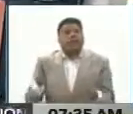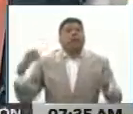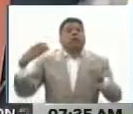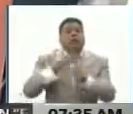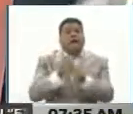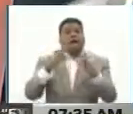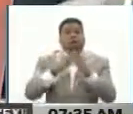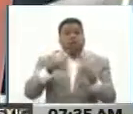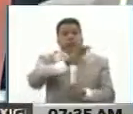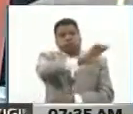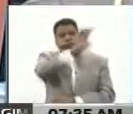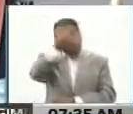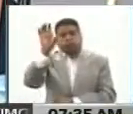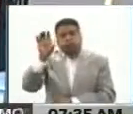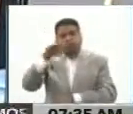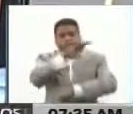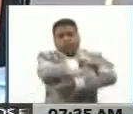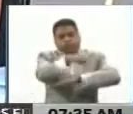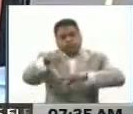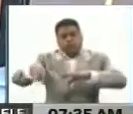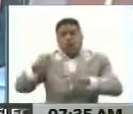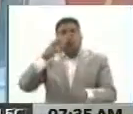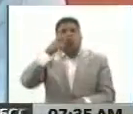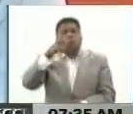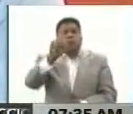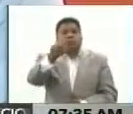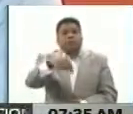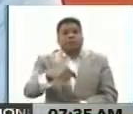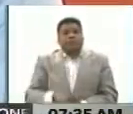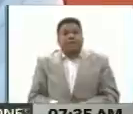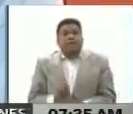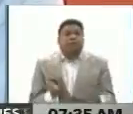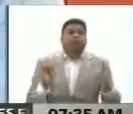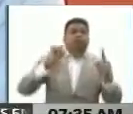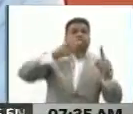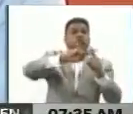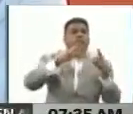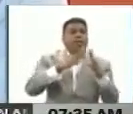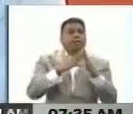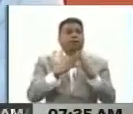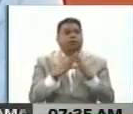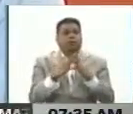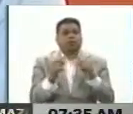ciudades y para los pueblos que se sumen a esta orquestación de espacios